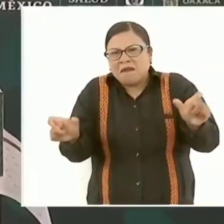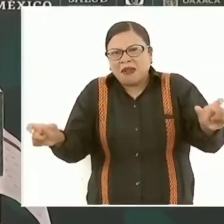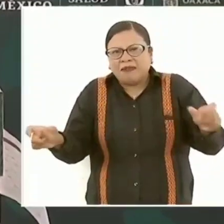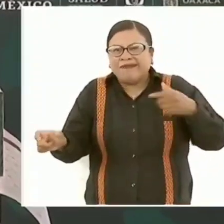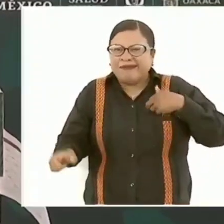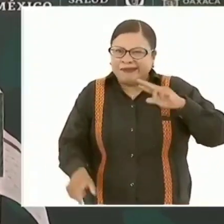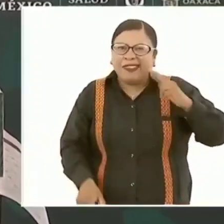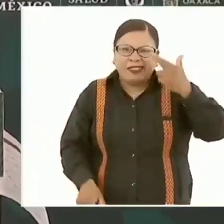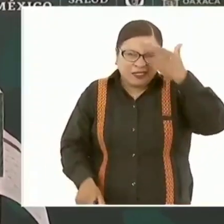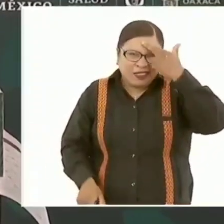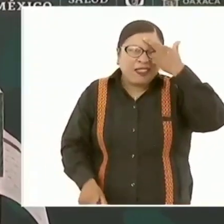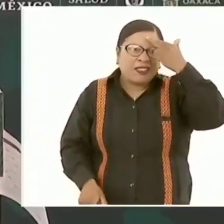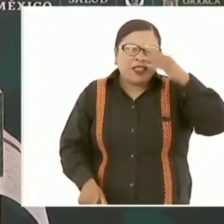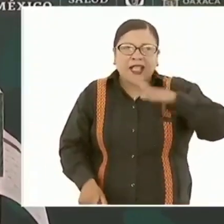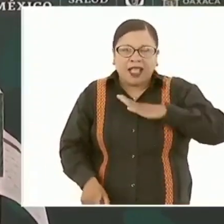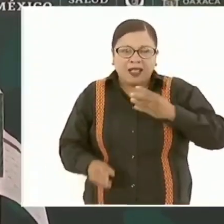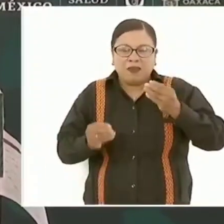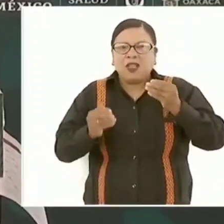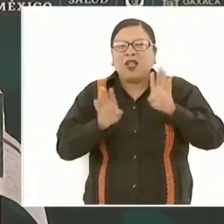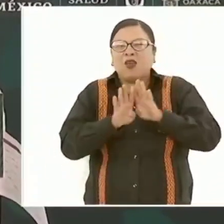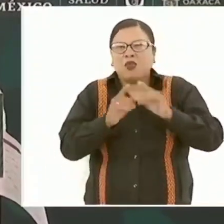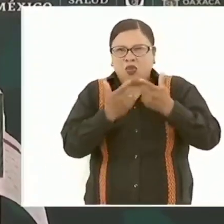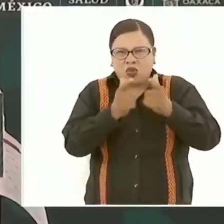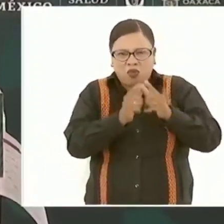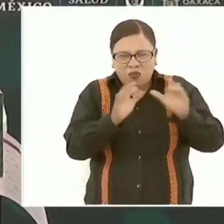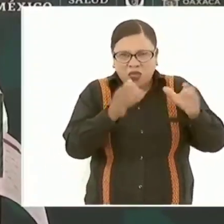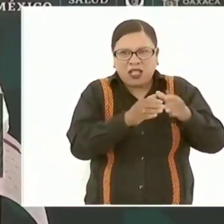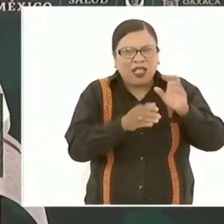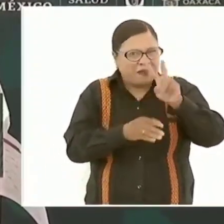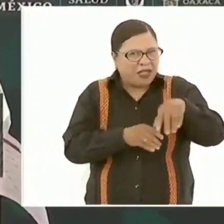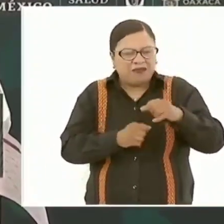de una organización que tenía muchísima fuerza, con todo